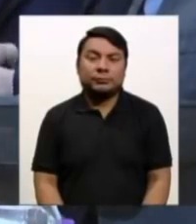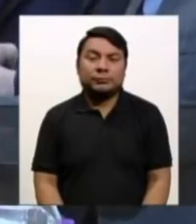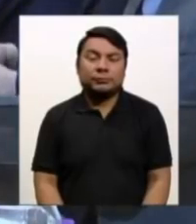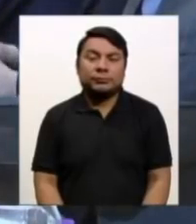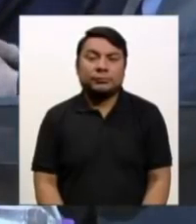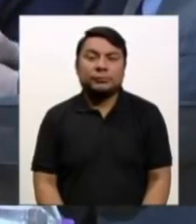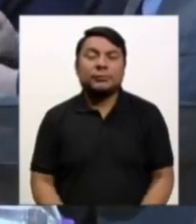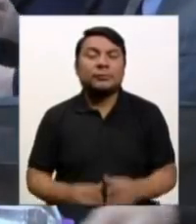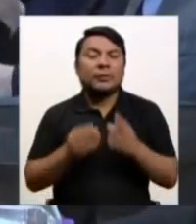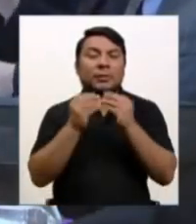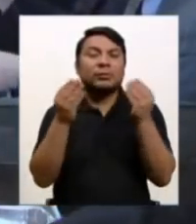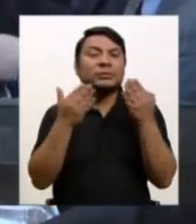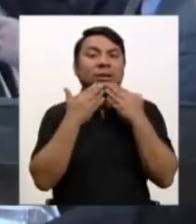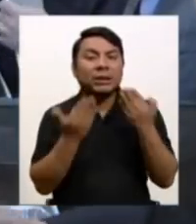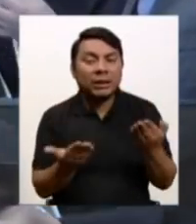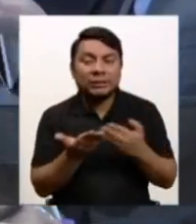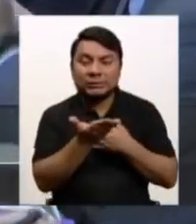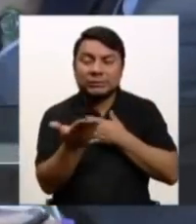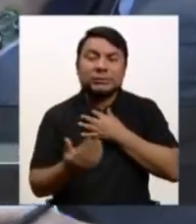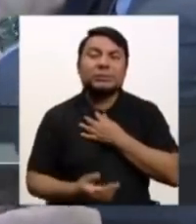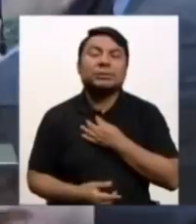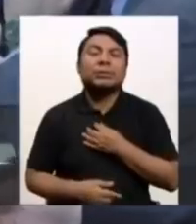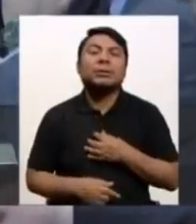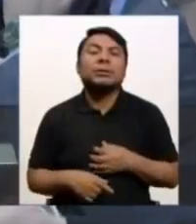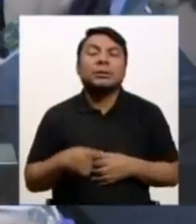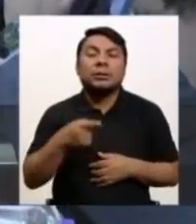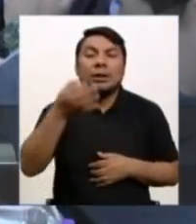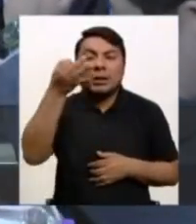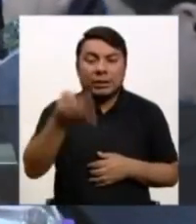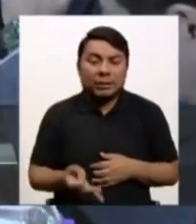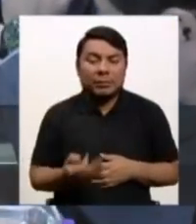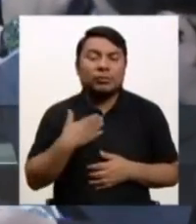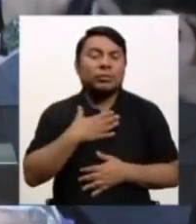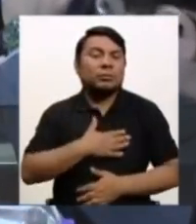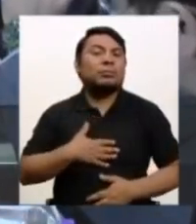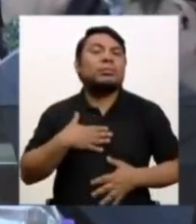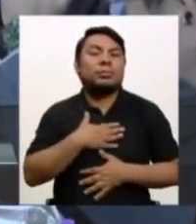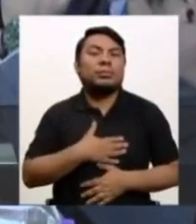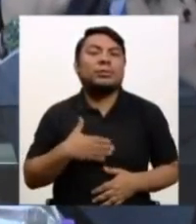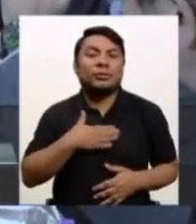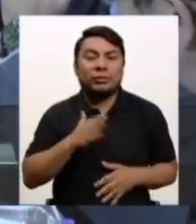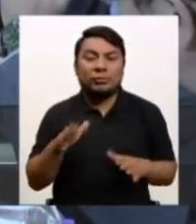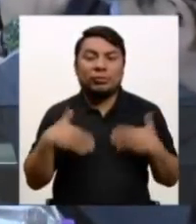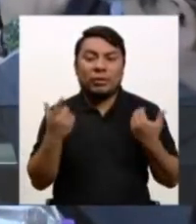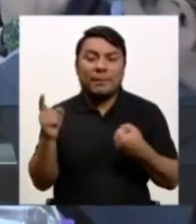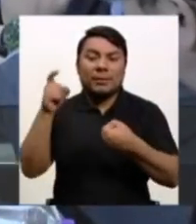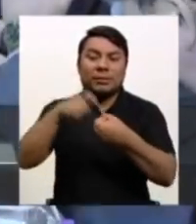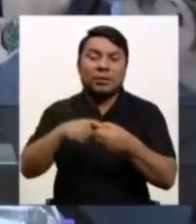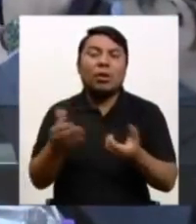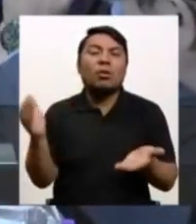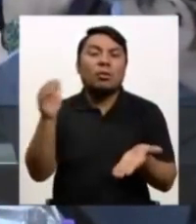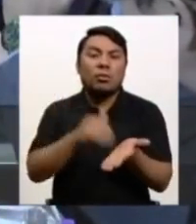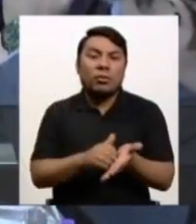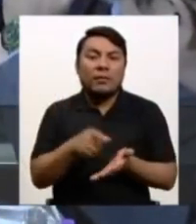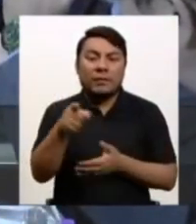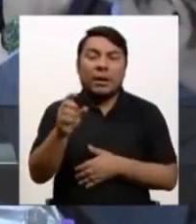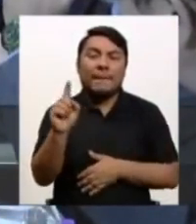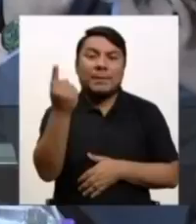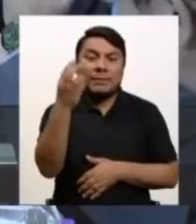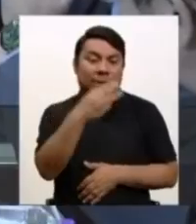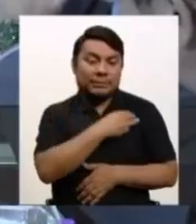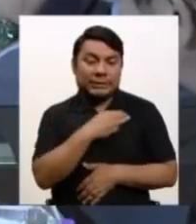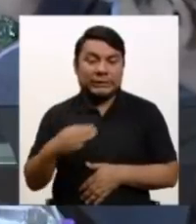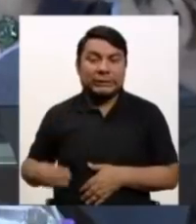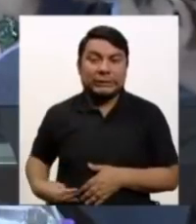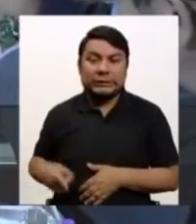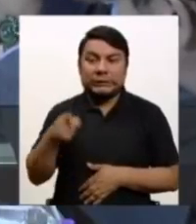Muchas gracias. Es realmente un placer estar nuevamente con el primer ministro